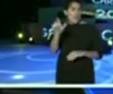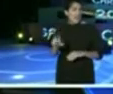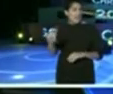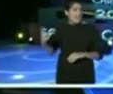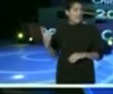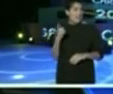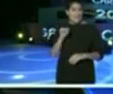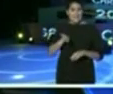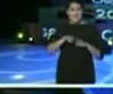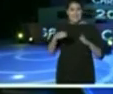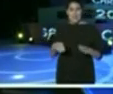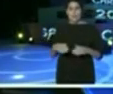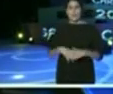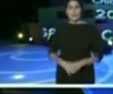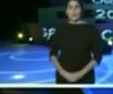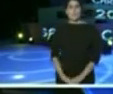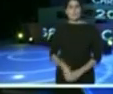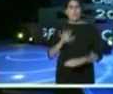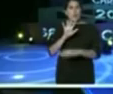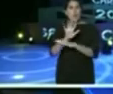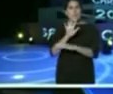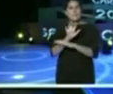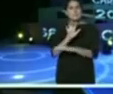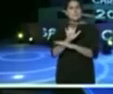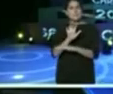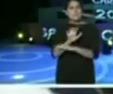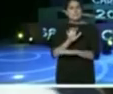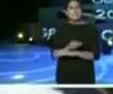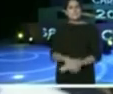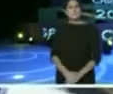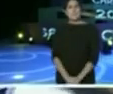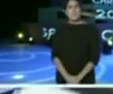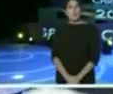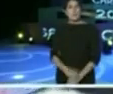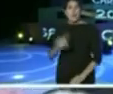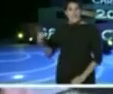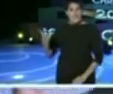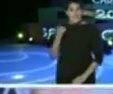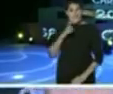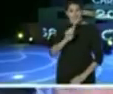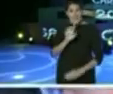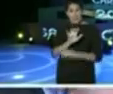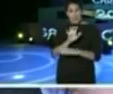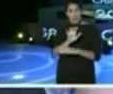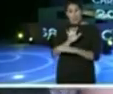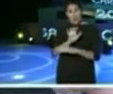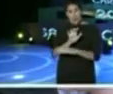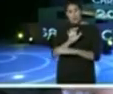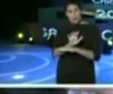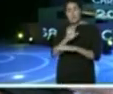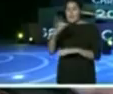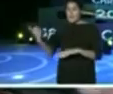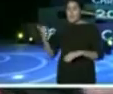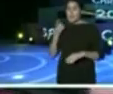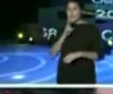escenario, ¿no? A ver, burlonas. Bueno, en lo que aparecen las burlonas, en lo que aparecen las